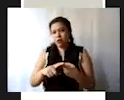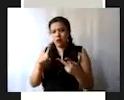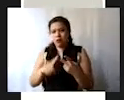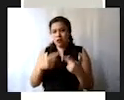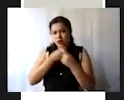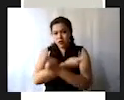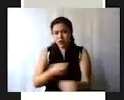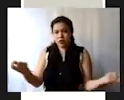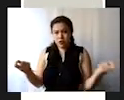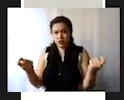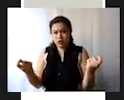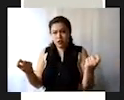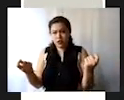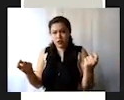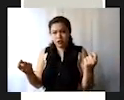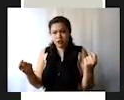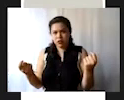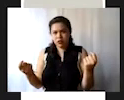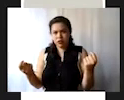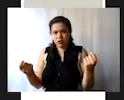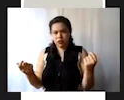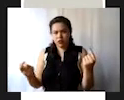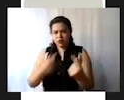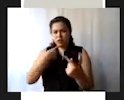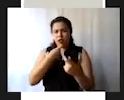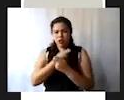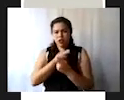y evitar que abandonen sobre todo la escuela.